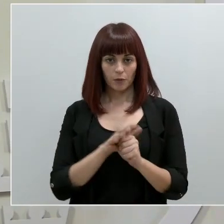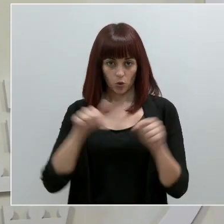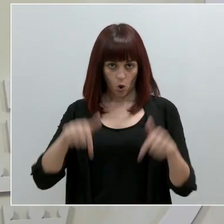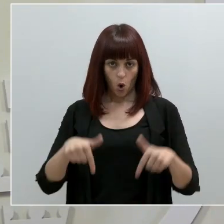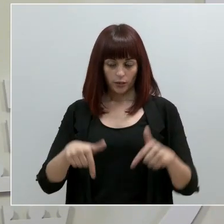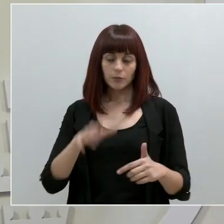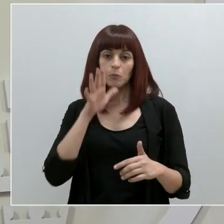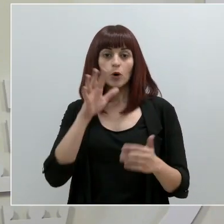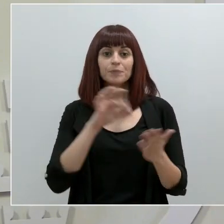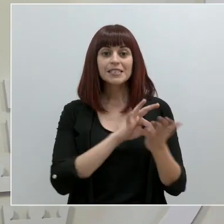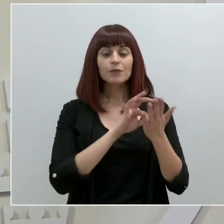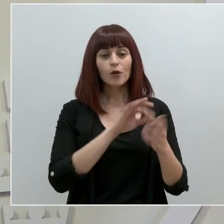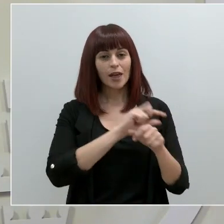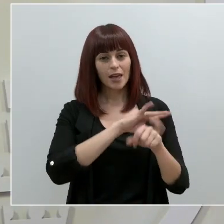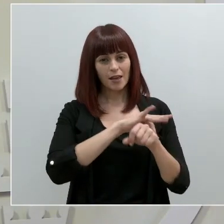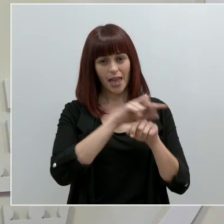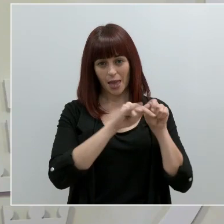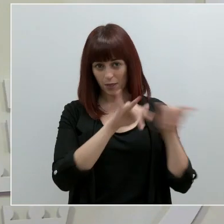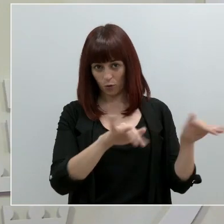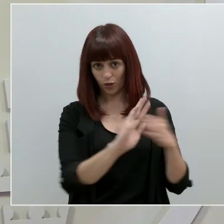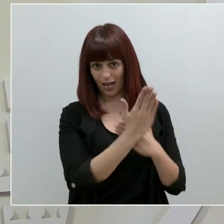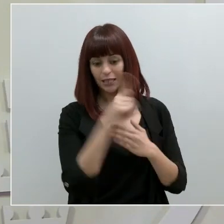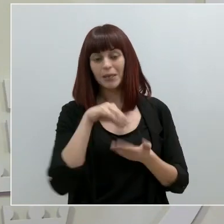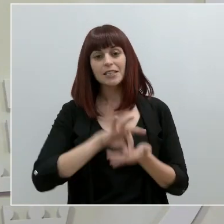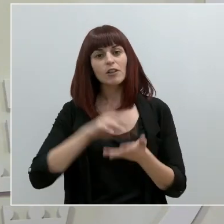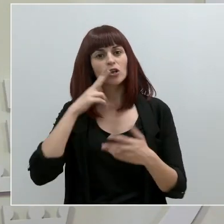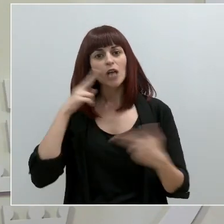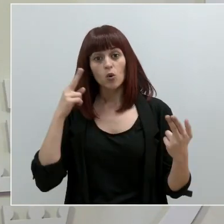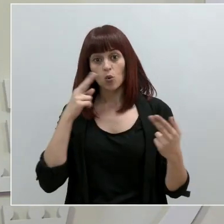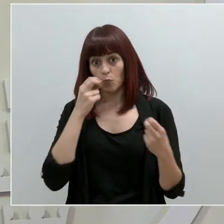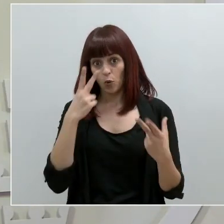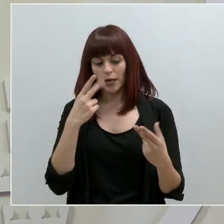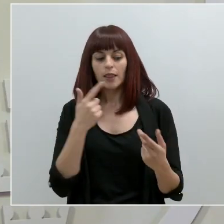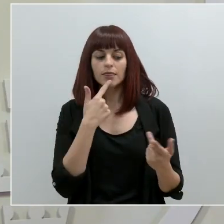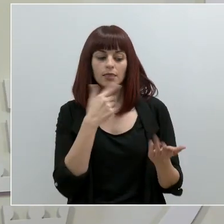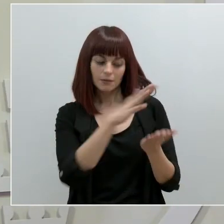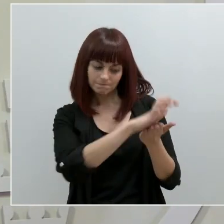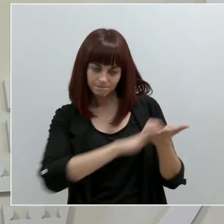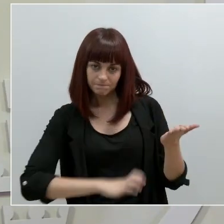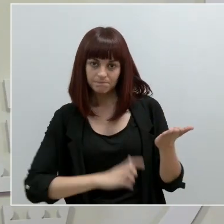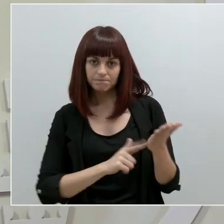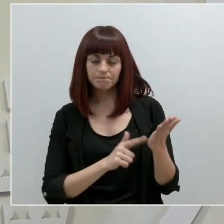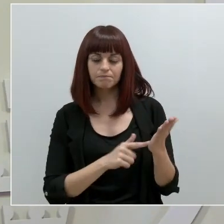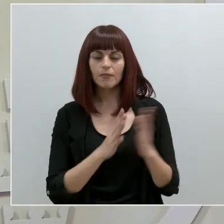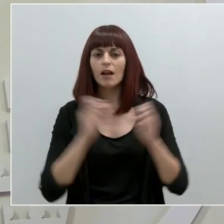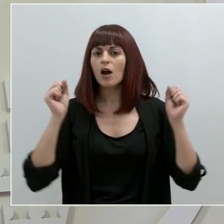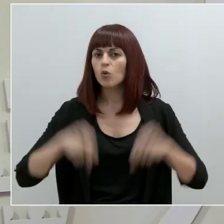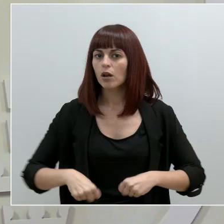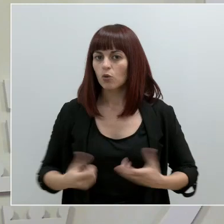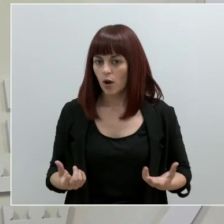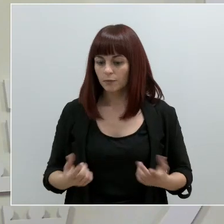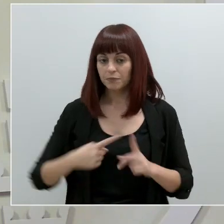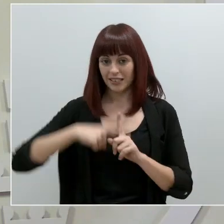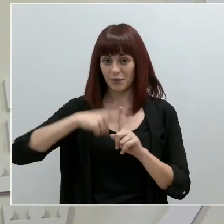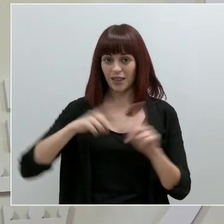las propuestas del Servicio de Epidemiología, Salud Pública y el Servicio Murciano de Salud, vista la evolución de las cifras, se ha acordado que el nivel de